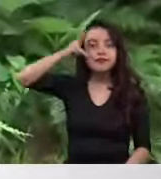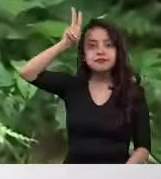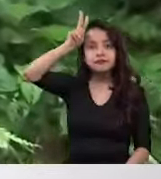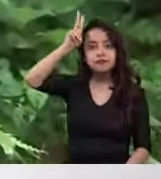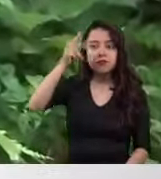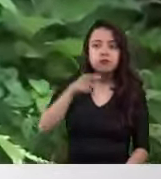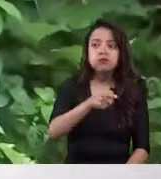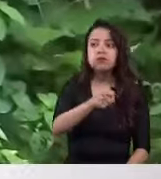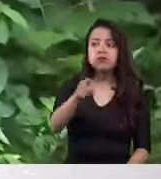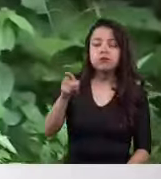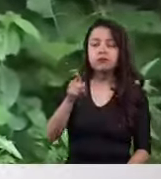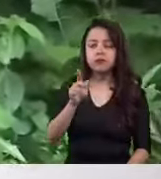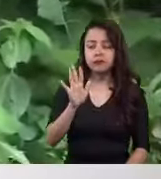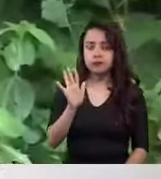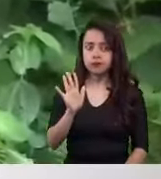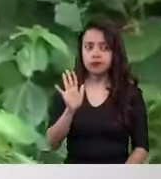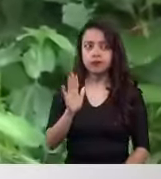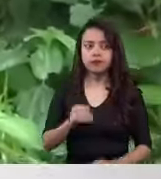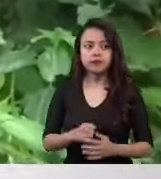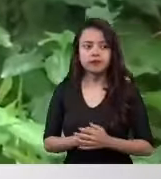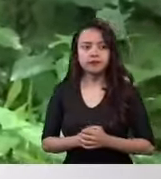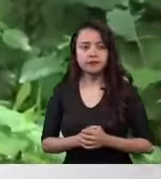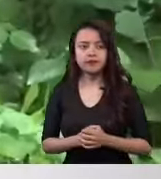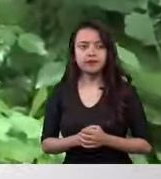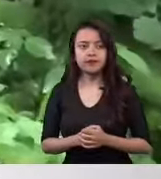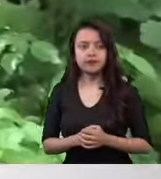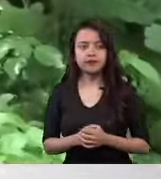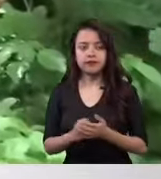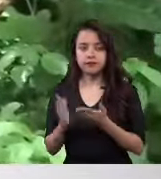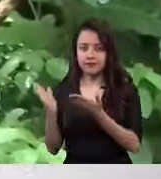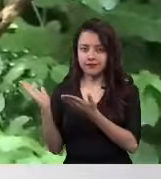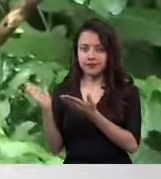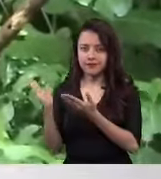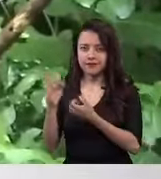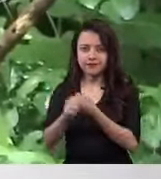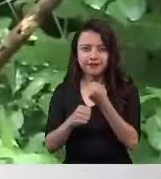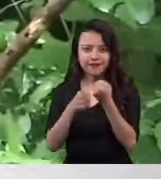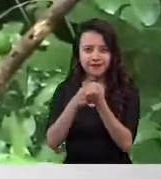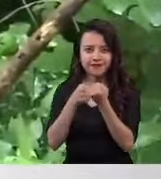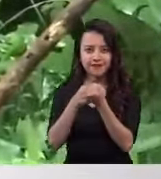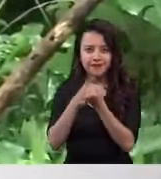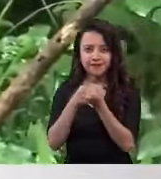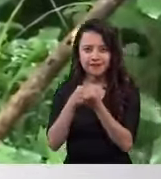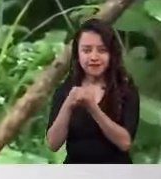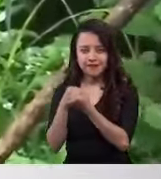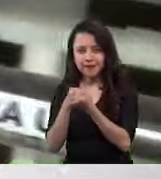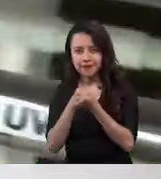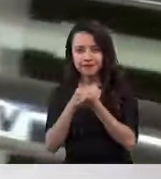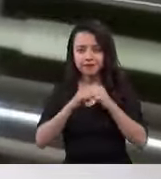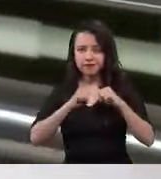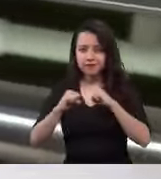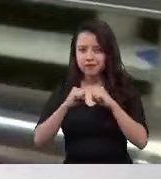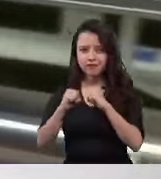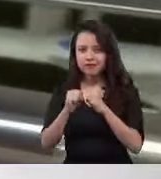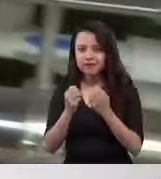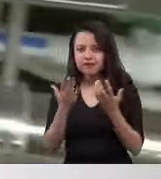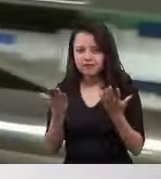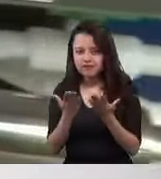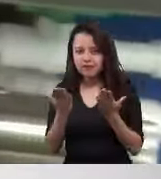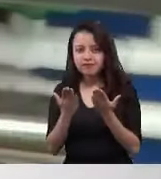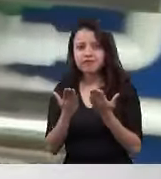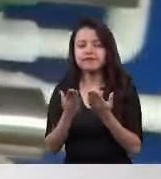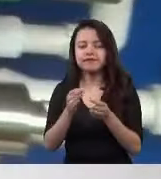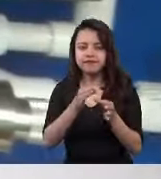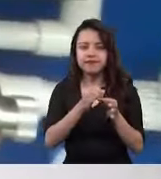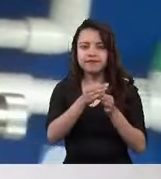Sin Carreta llegó hasta el resguardo indígena Nuestra Señora de la Candelaria, la montaña en Río Sucio, con el fin de